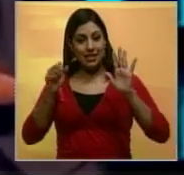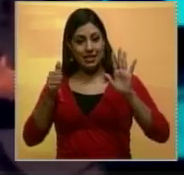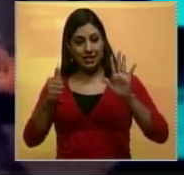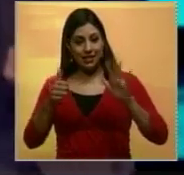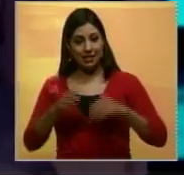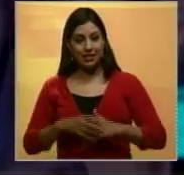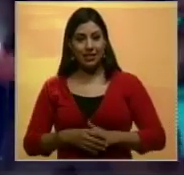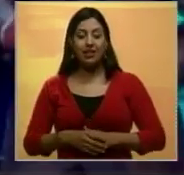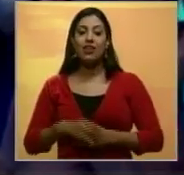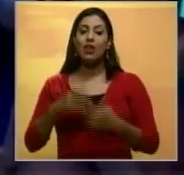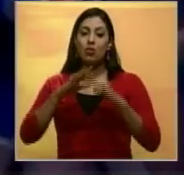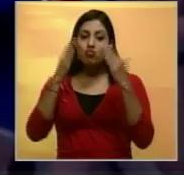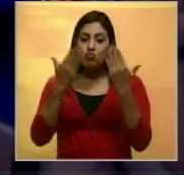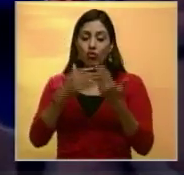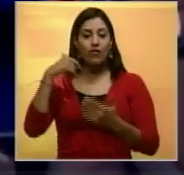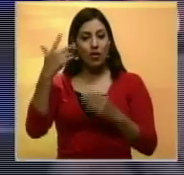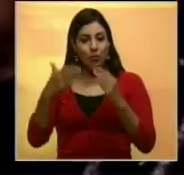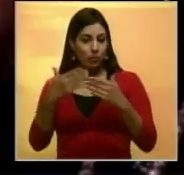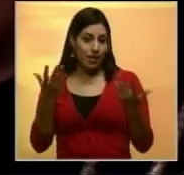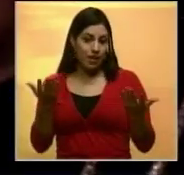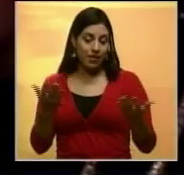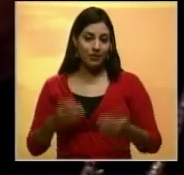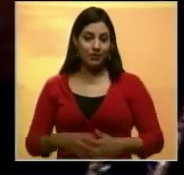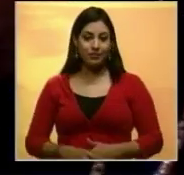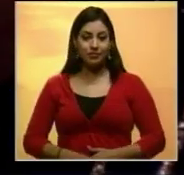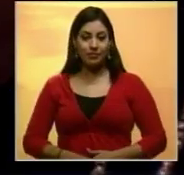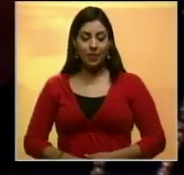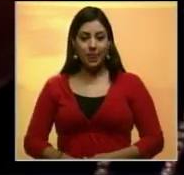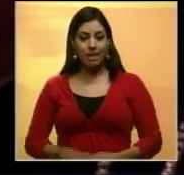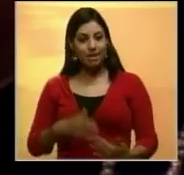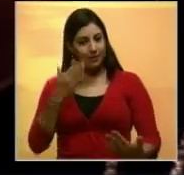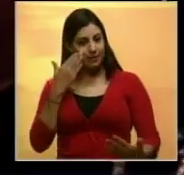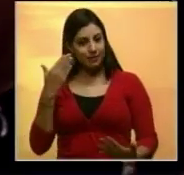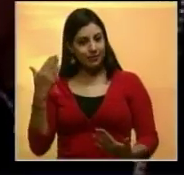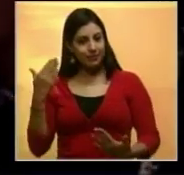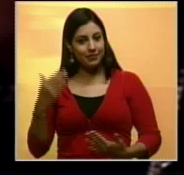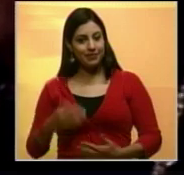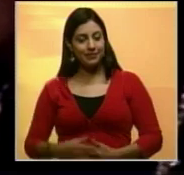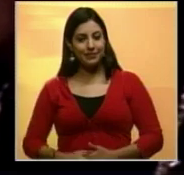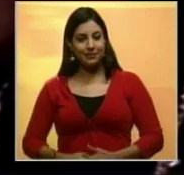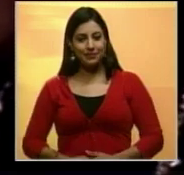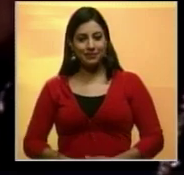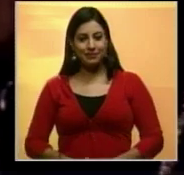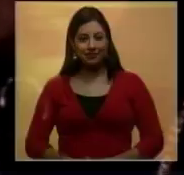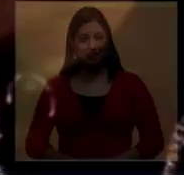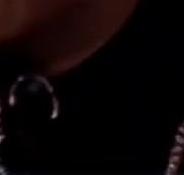2016. En el mundo del espectáculo, por supuesto. Vamos.